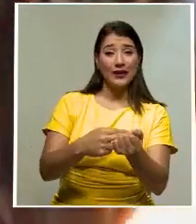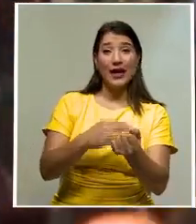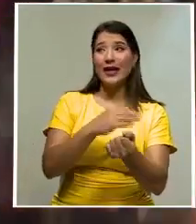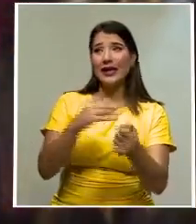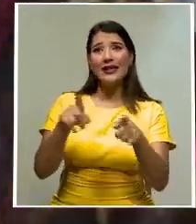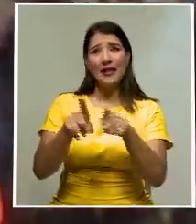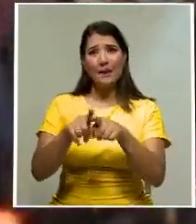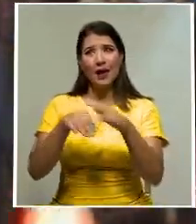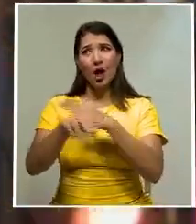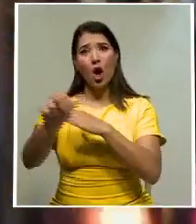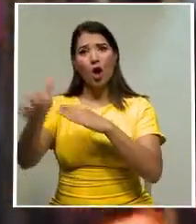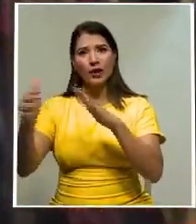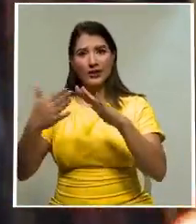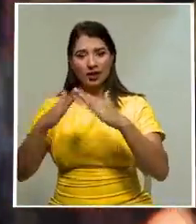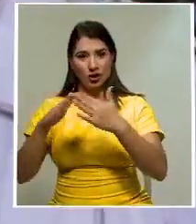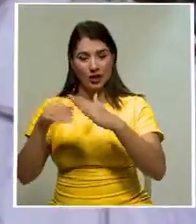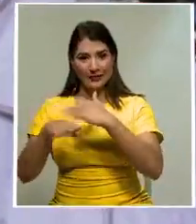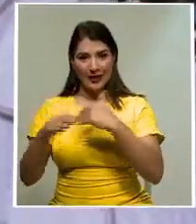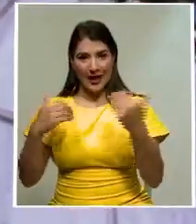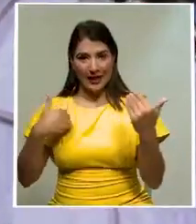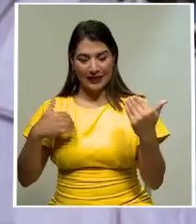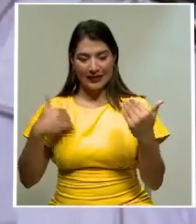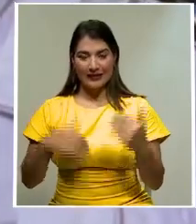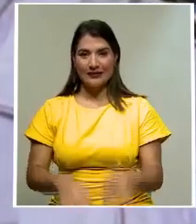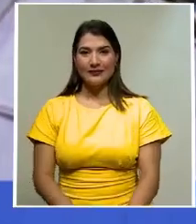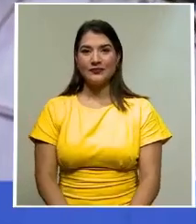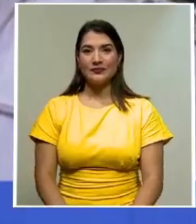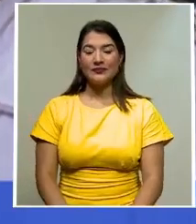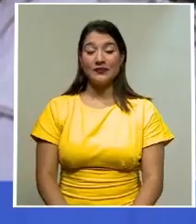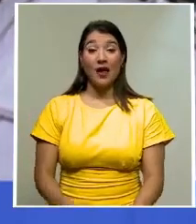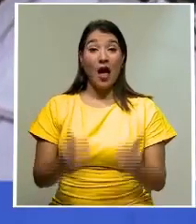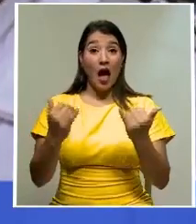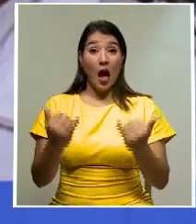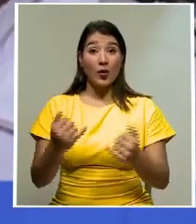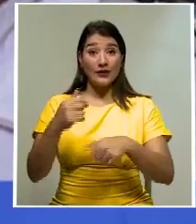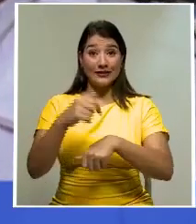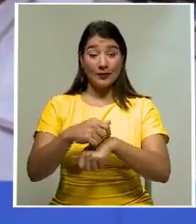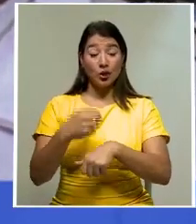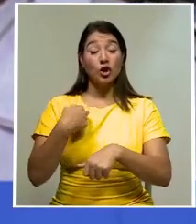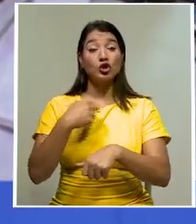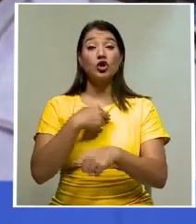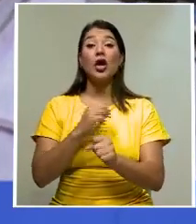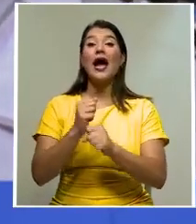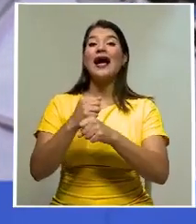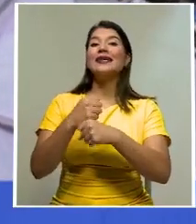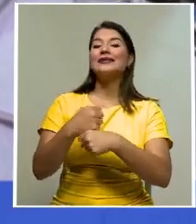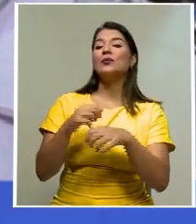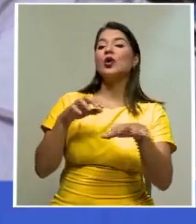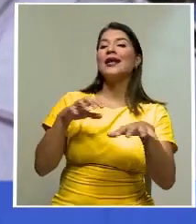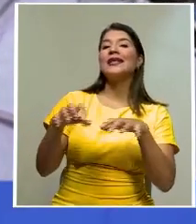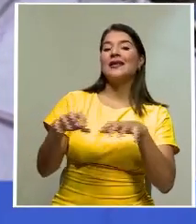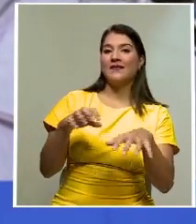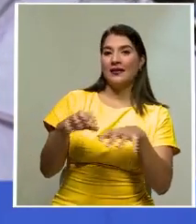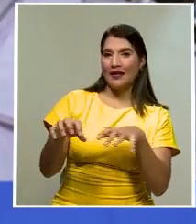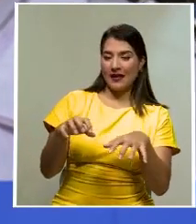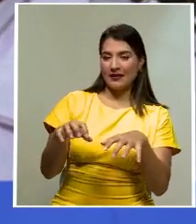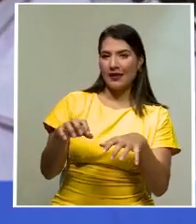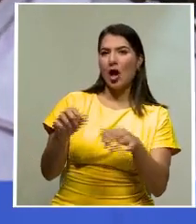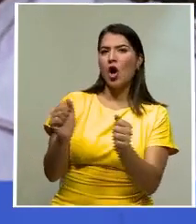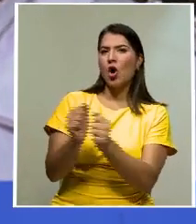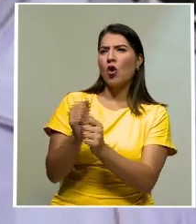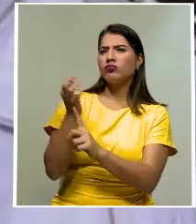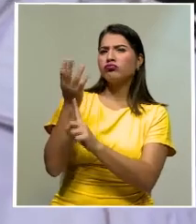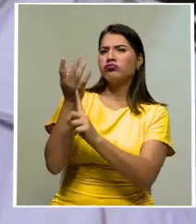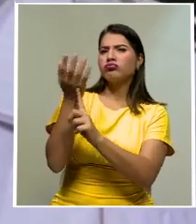en otras ciudades del país. En este momento estamos haciendo un acto simbólico con antorchas para acompañar a